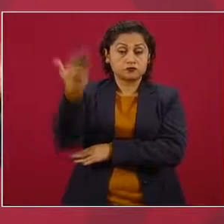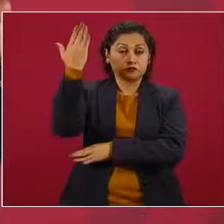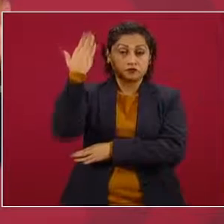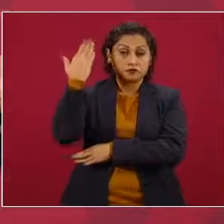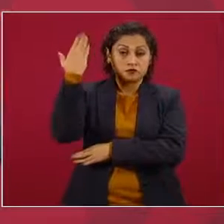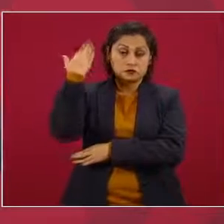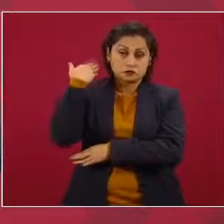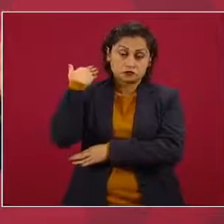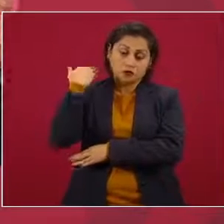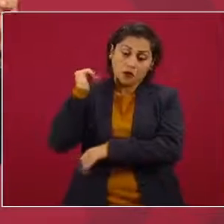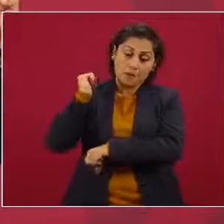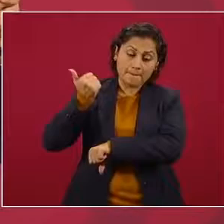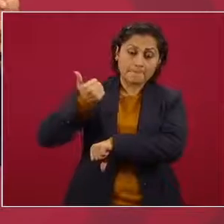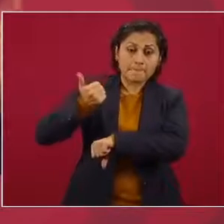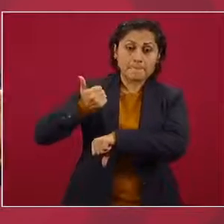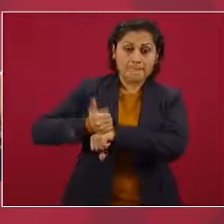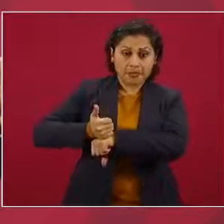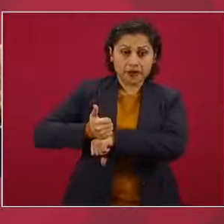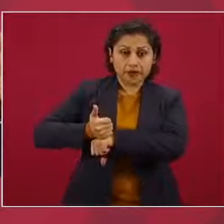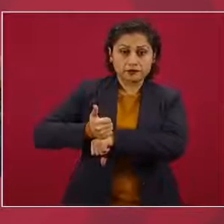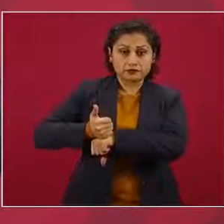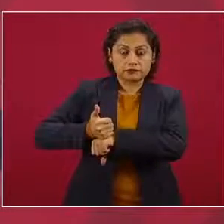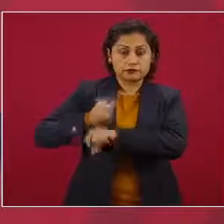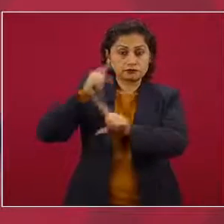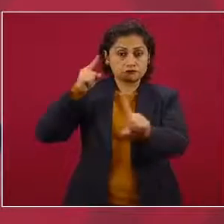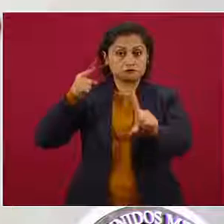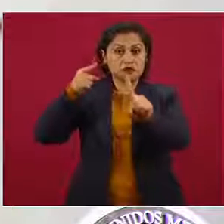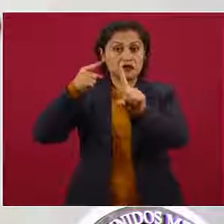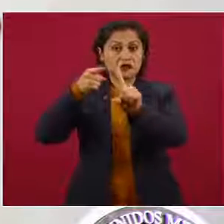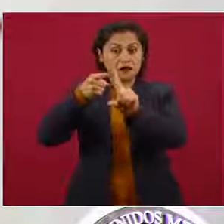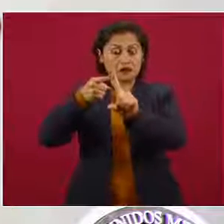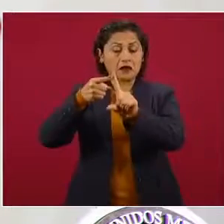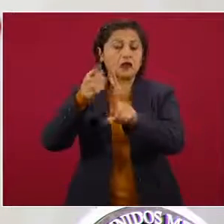un régimen político centralista.